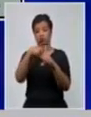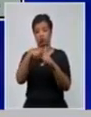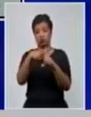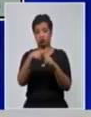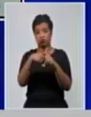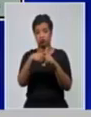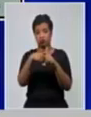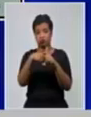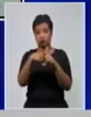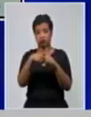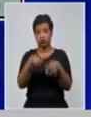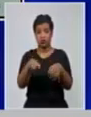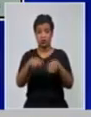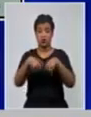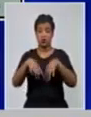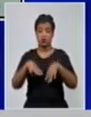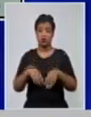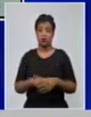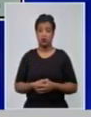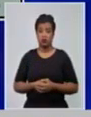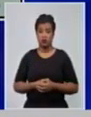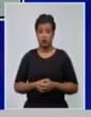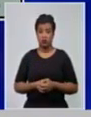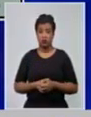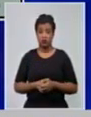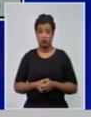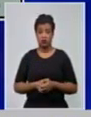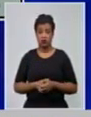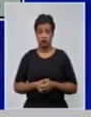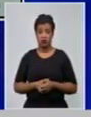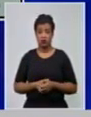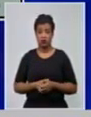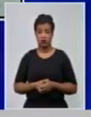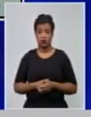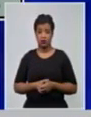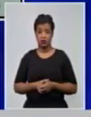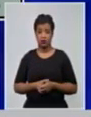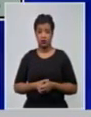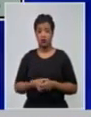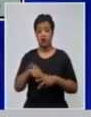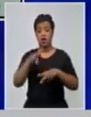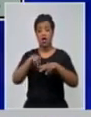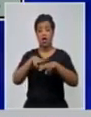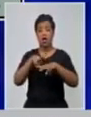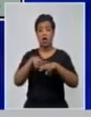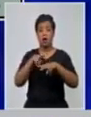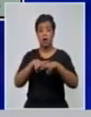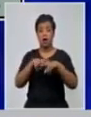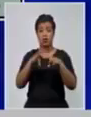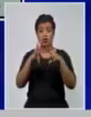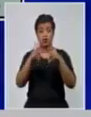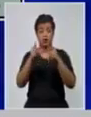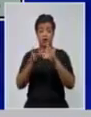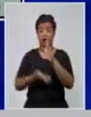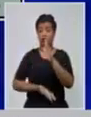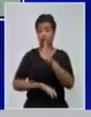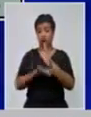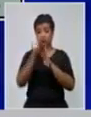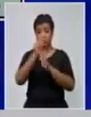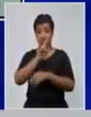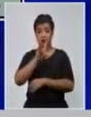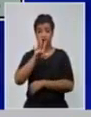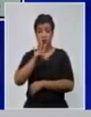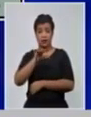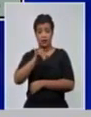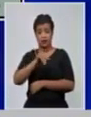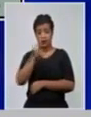este evento como tal. En La Habana una cifra elevada,